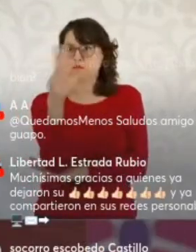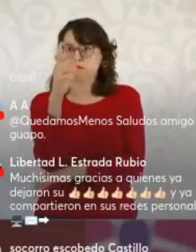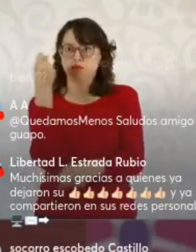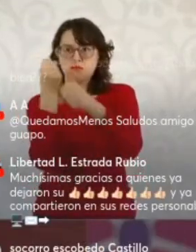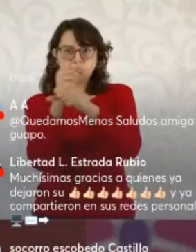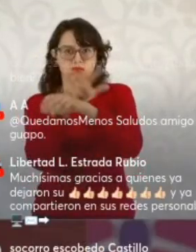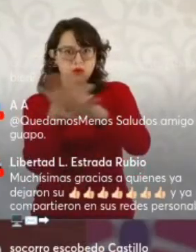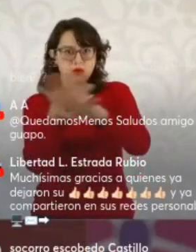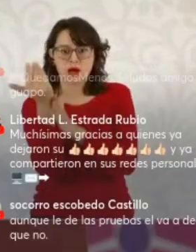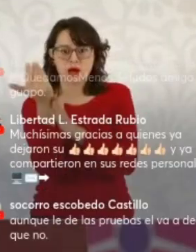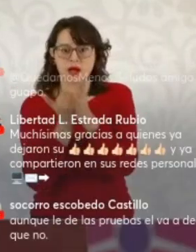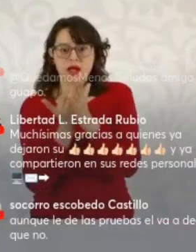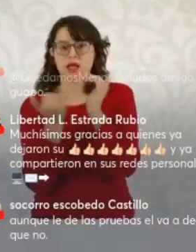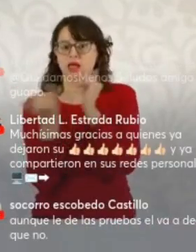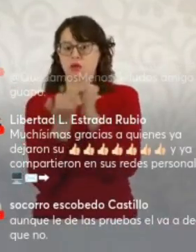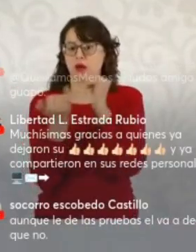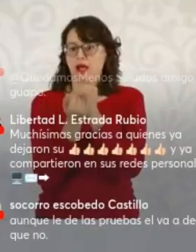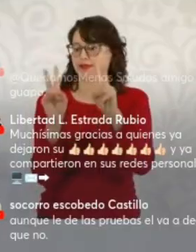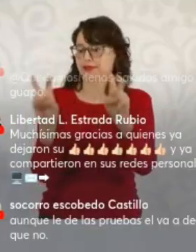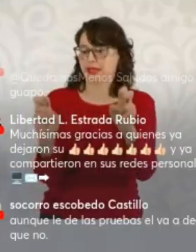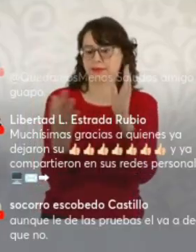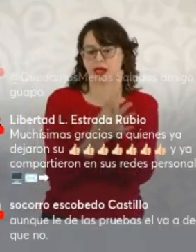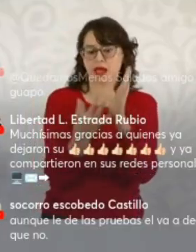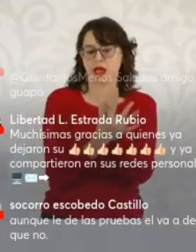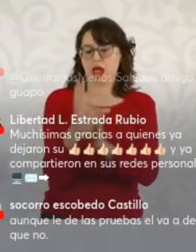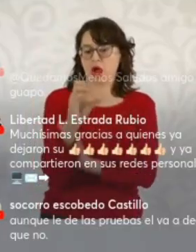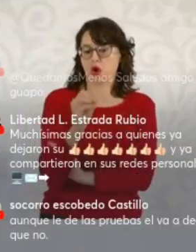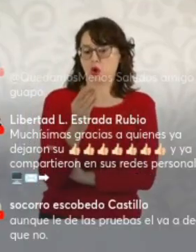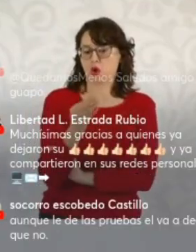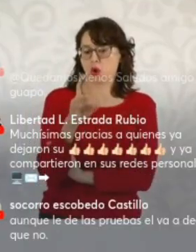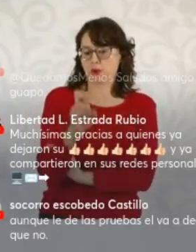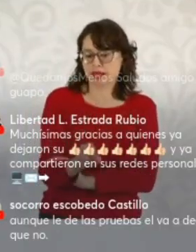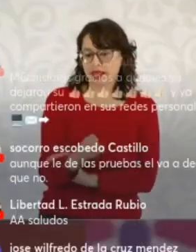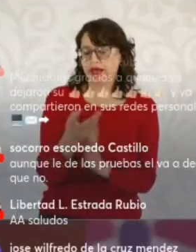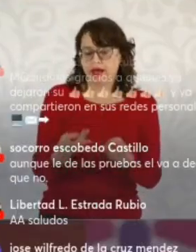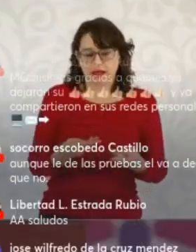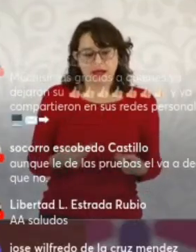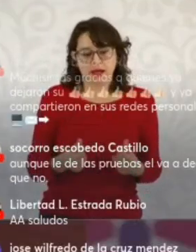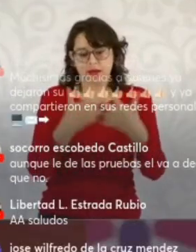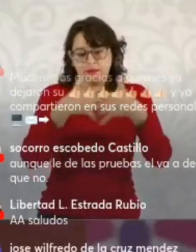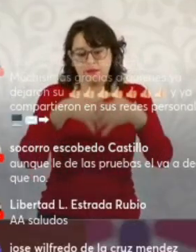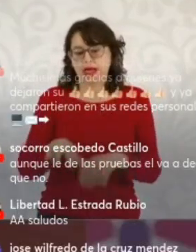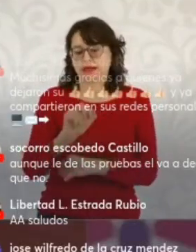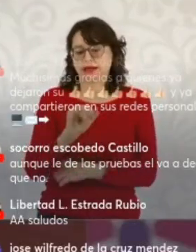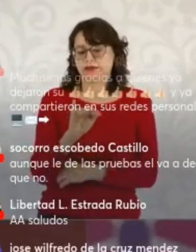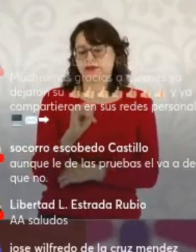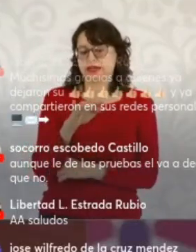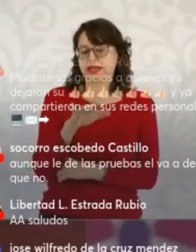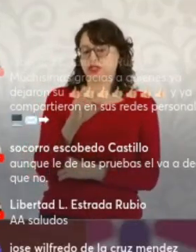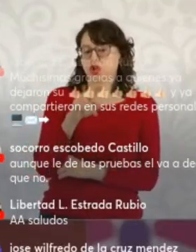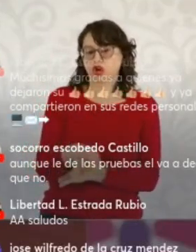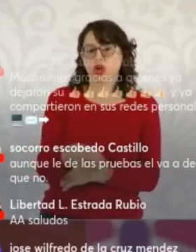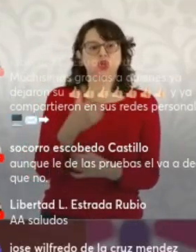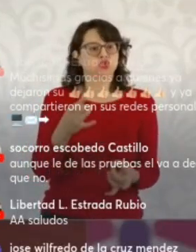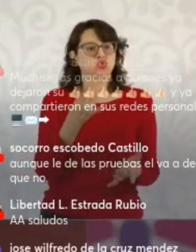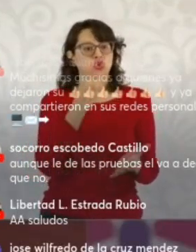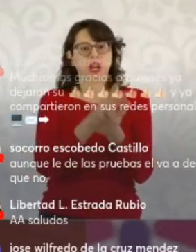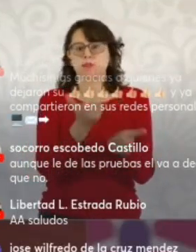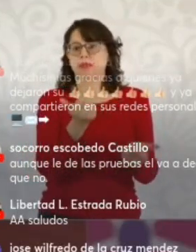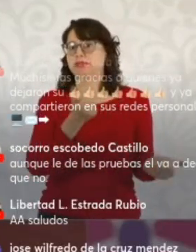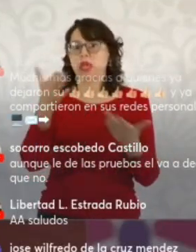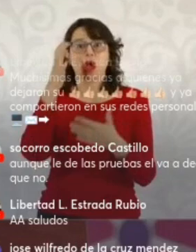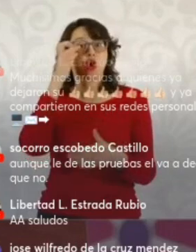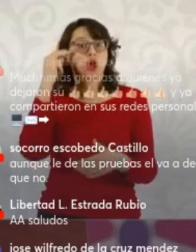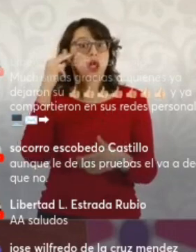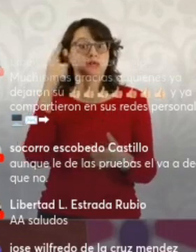propia refinación del cobre, que es una tarea que se debería de hacer en México, y no solamente vender el cobre a China, que le